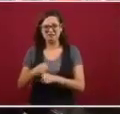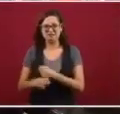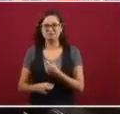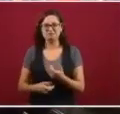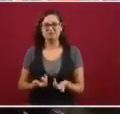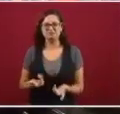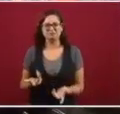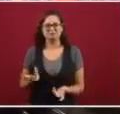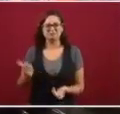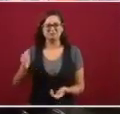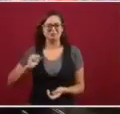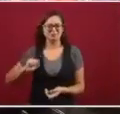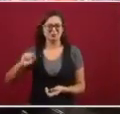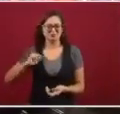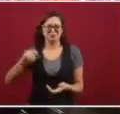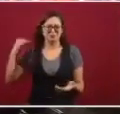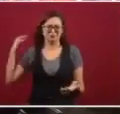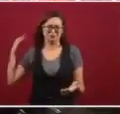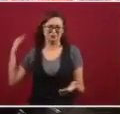a lo mejor en siglos